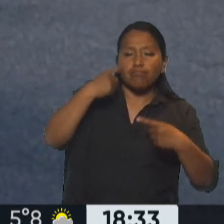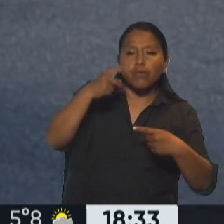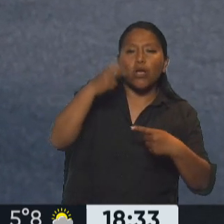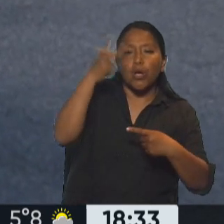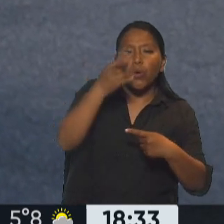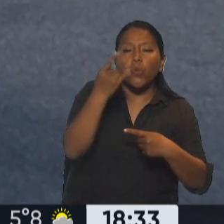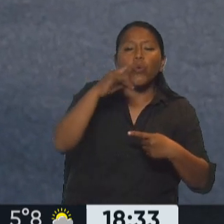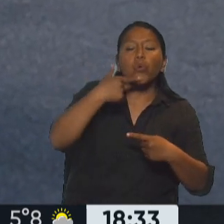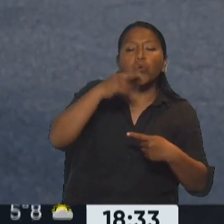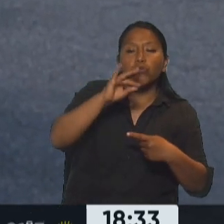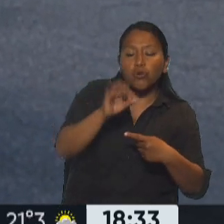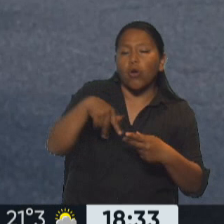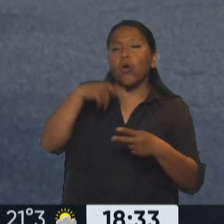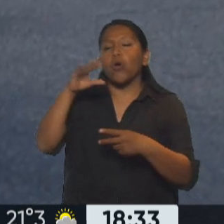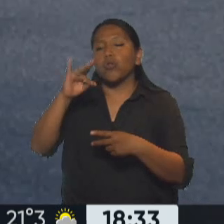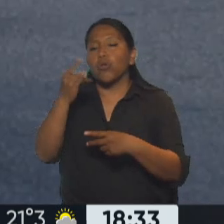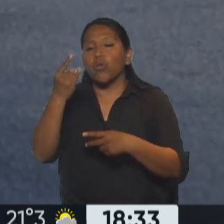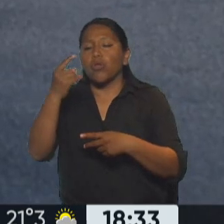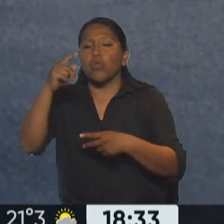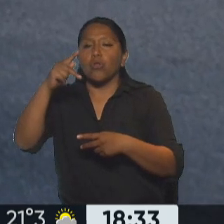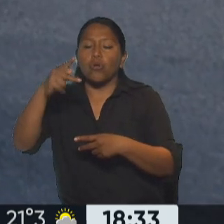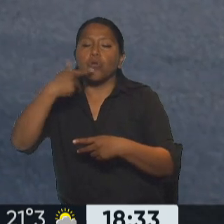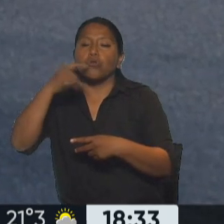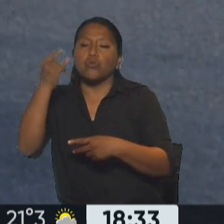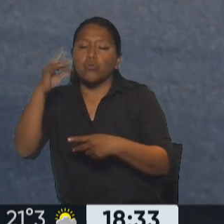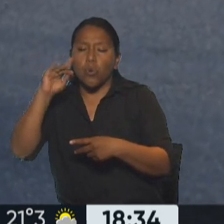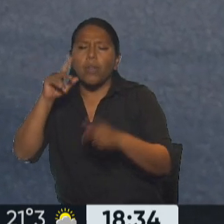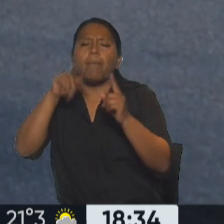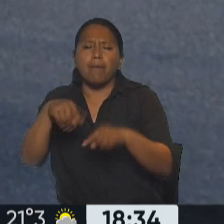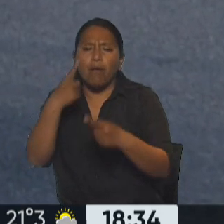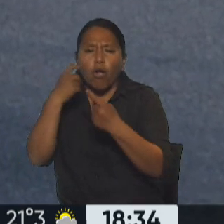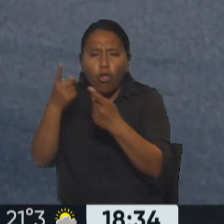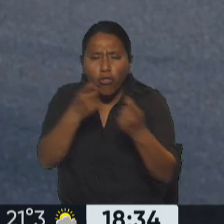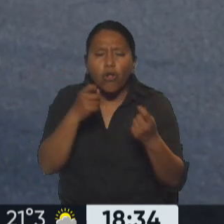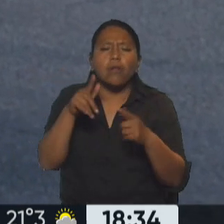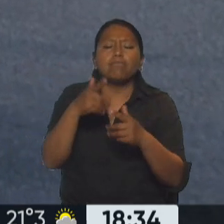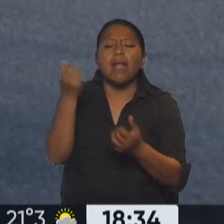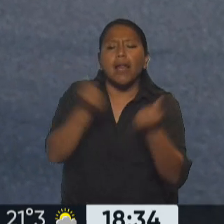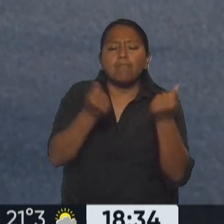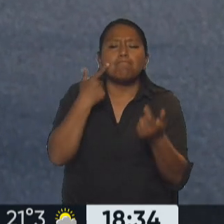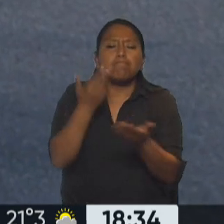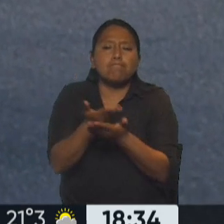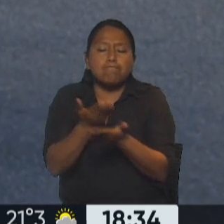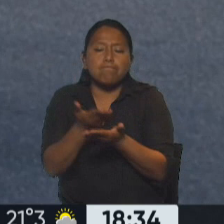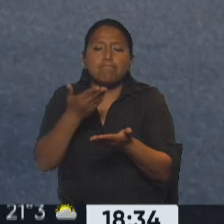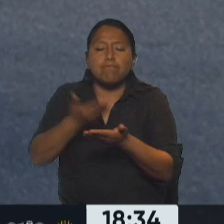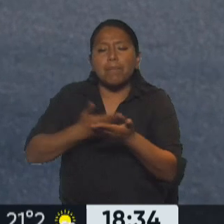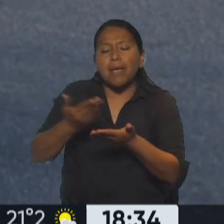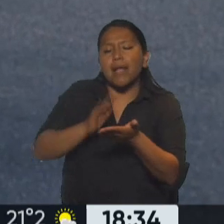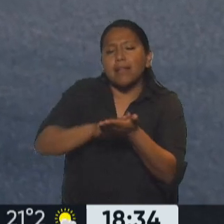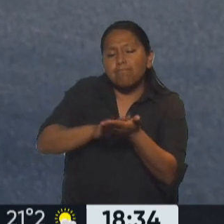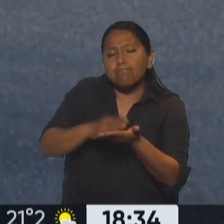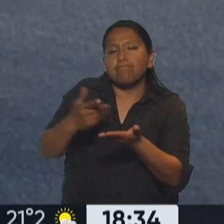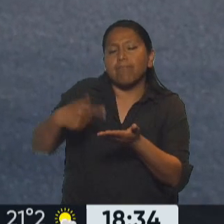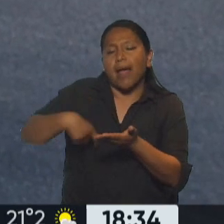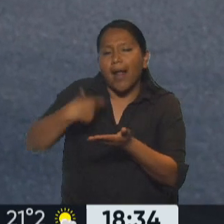a haber controles en toda la República Argentina. Que se le pida al conductor los papeles, la documentación, y